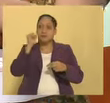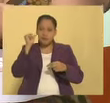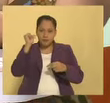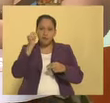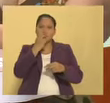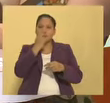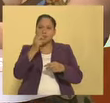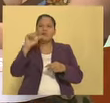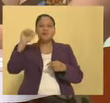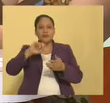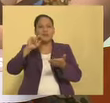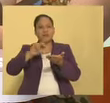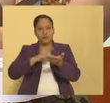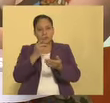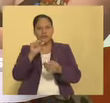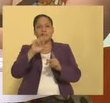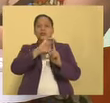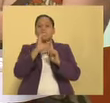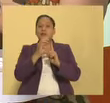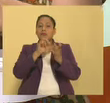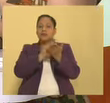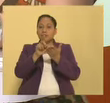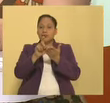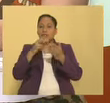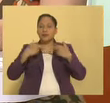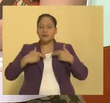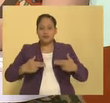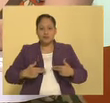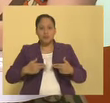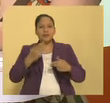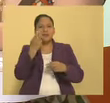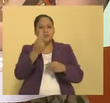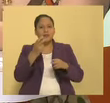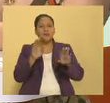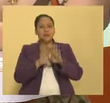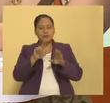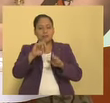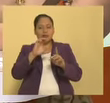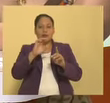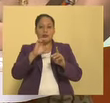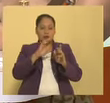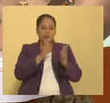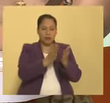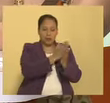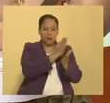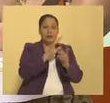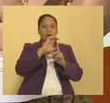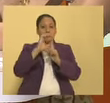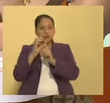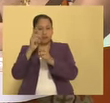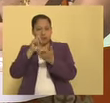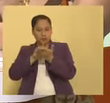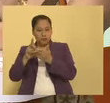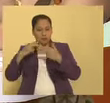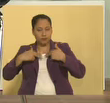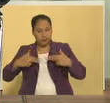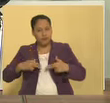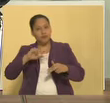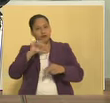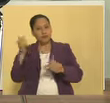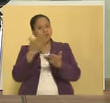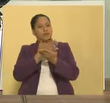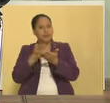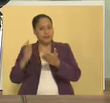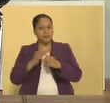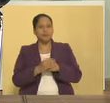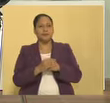Me parece muy La bien. Comisión Nacional de Derechos Humanos es una cosa y la Comisión de Derechos Humanos del Distrito Federal es otra